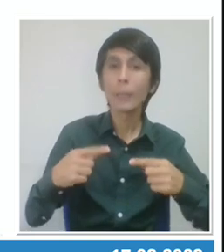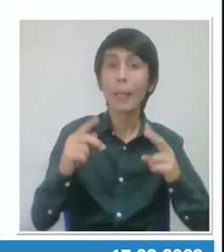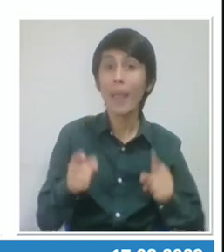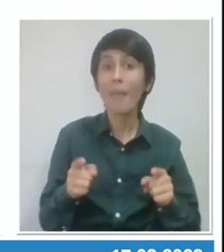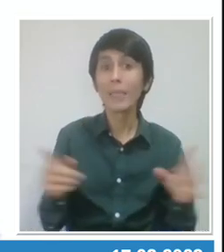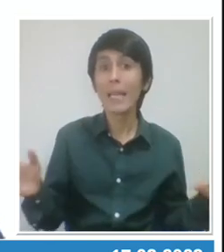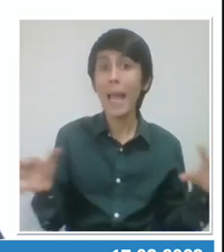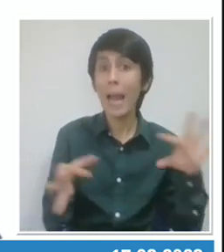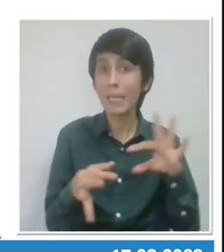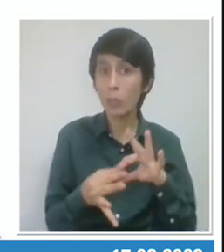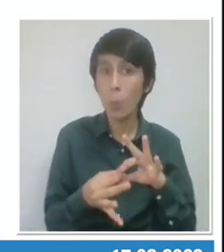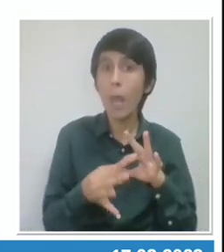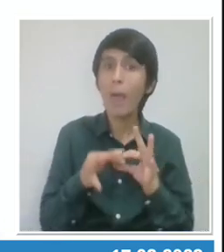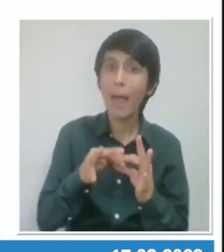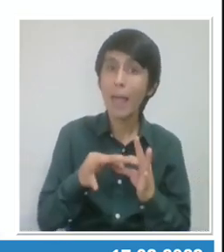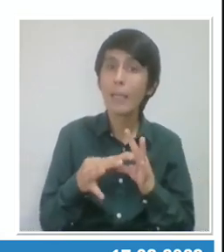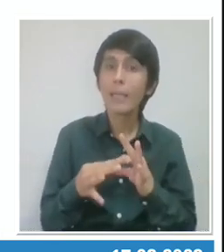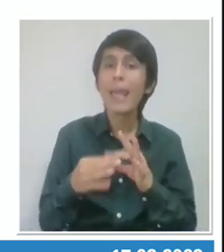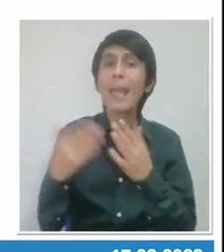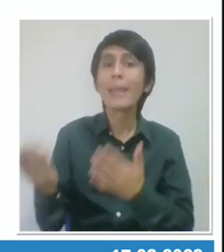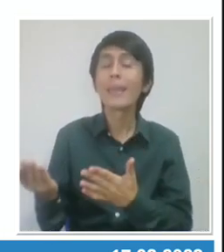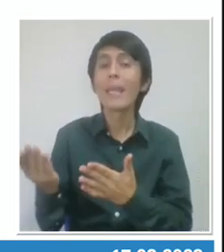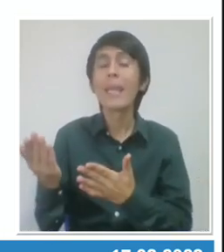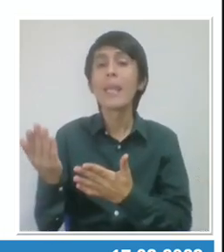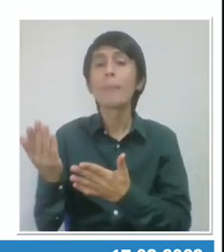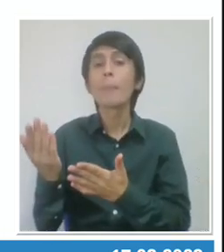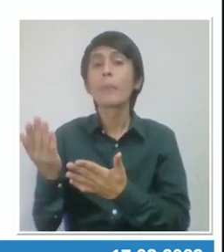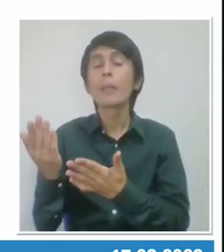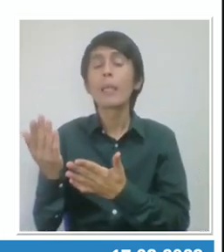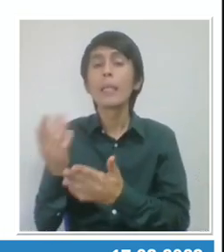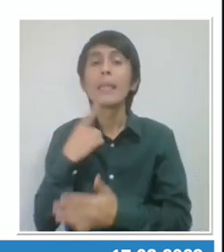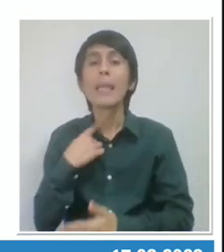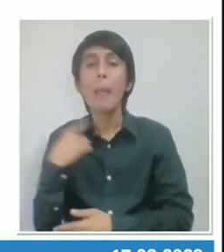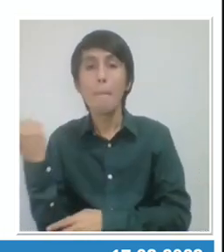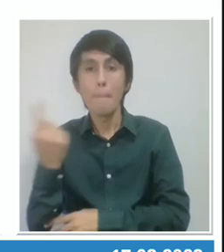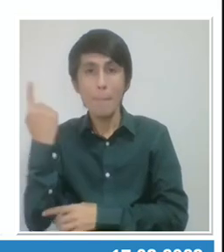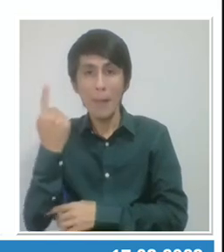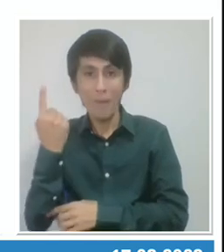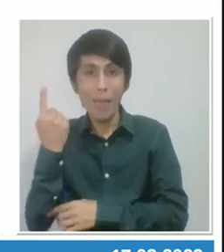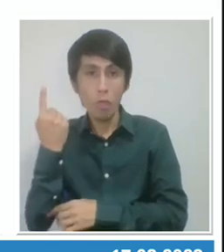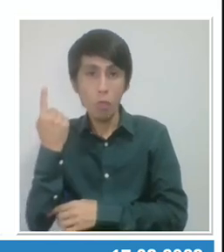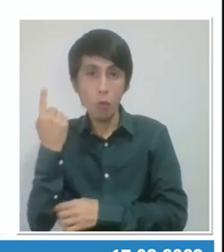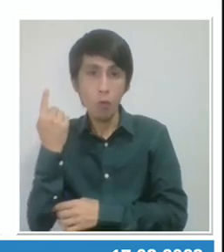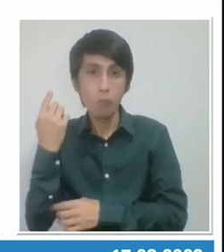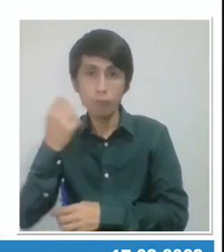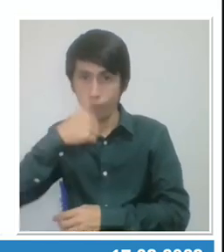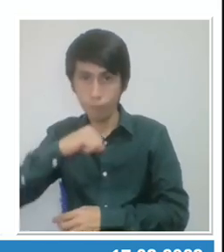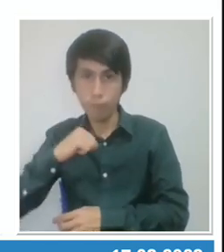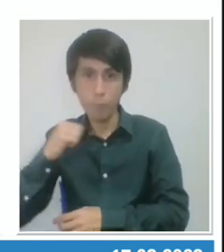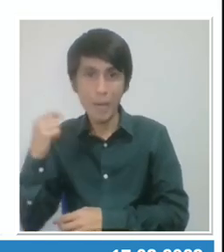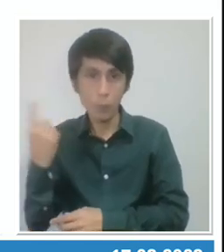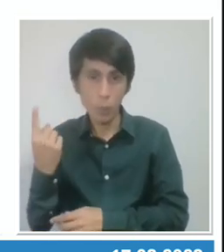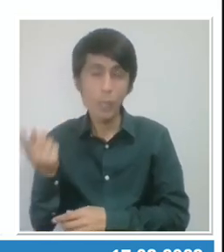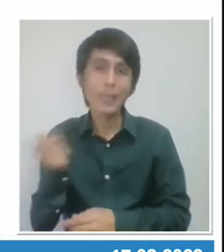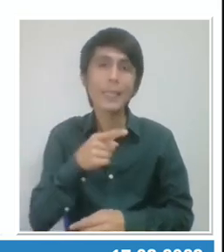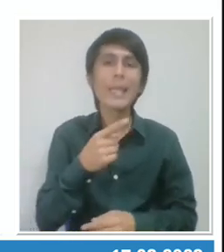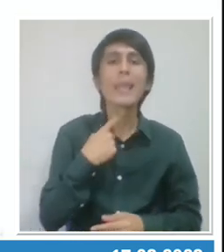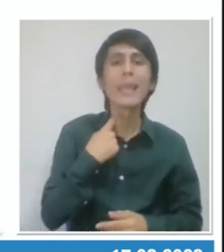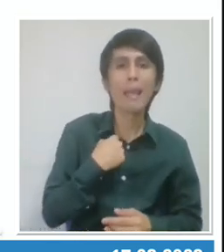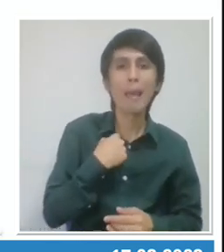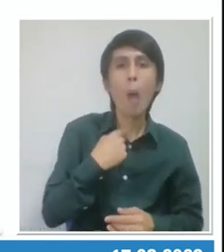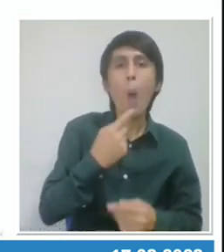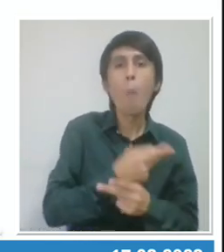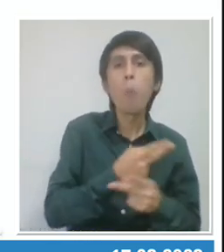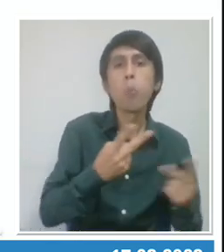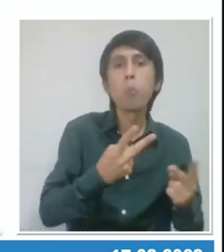el interés público, que es el que resume en el fondo los intereses generales, ¿no? O el bien común, si